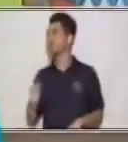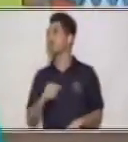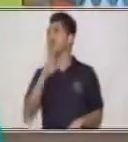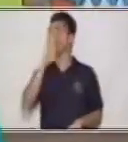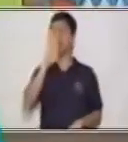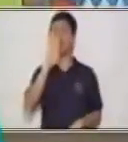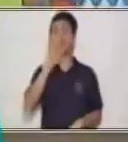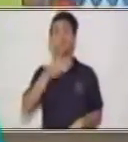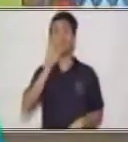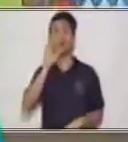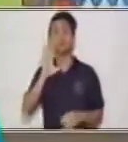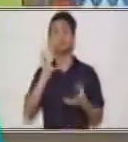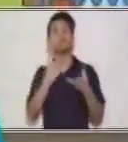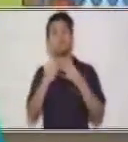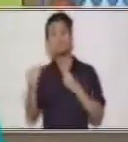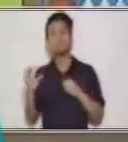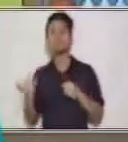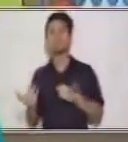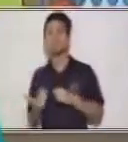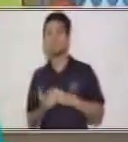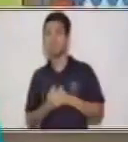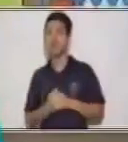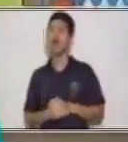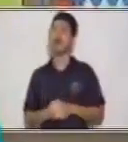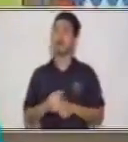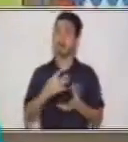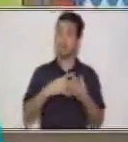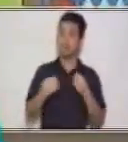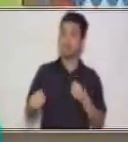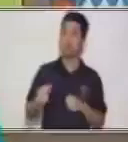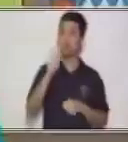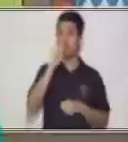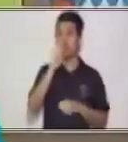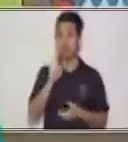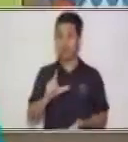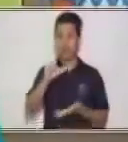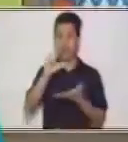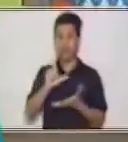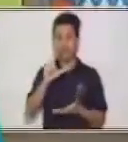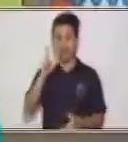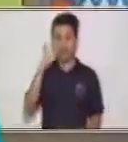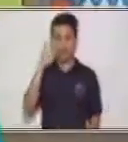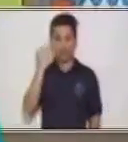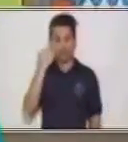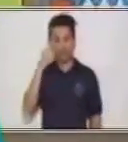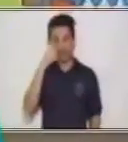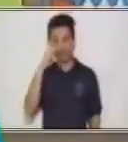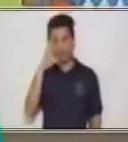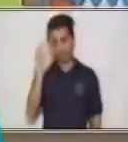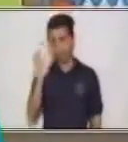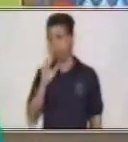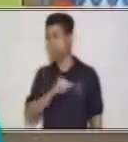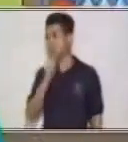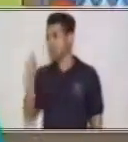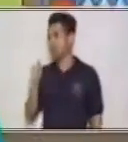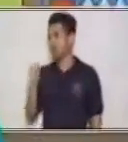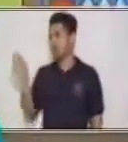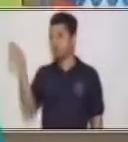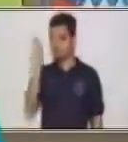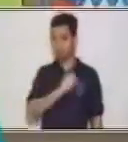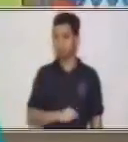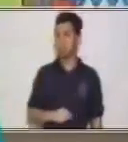equivale? Muy bien, equivale a 1 litro. Vamos con la siguiente, una